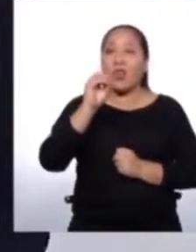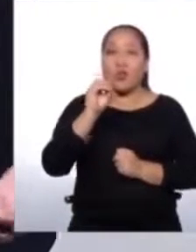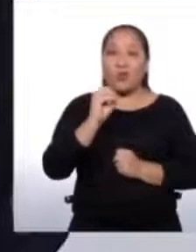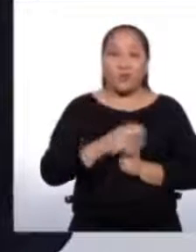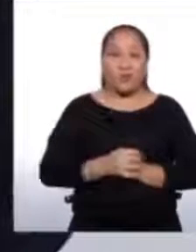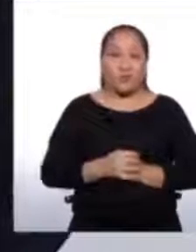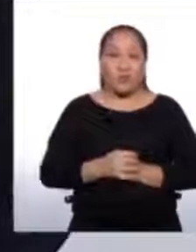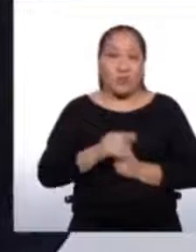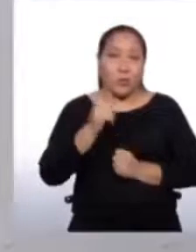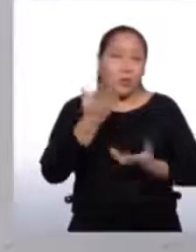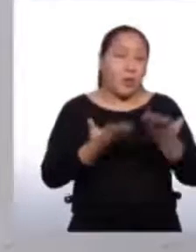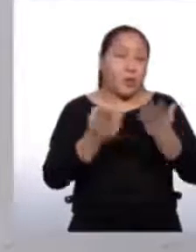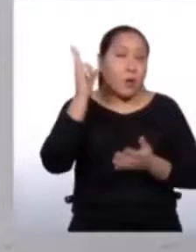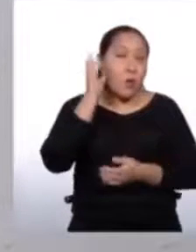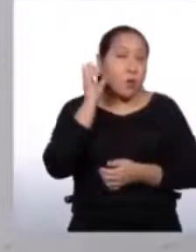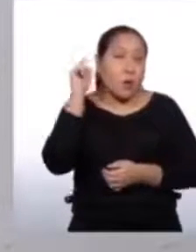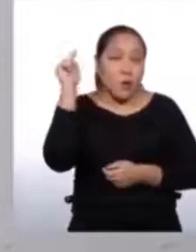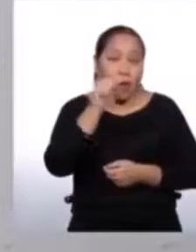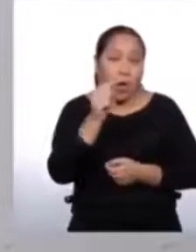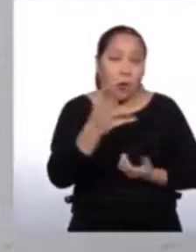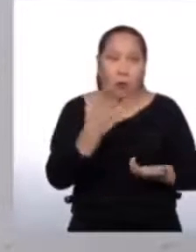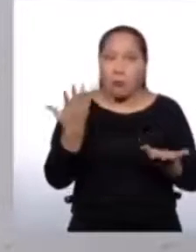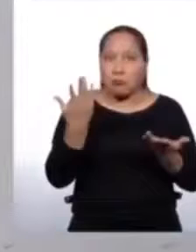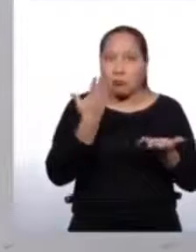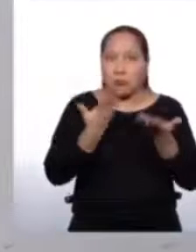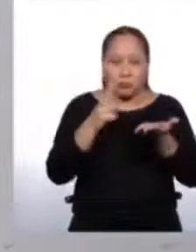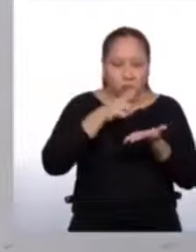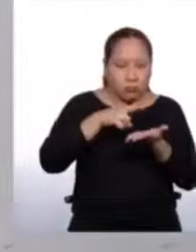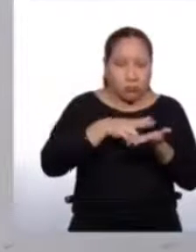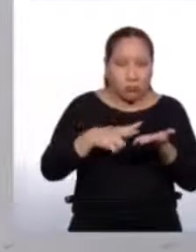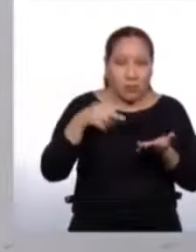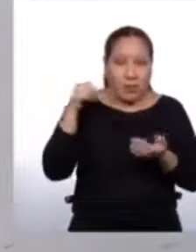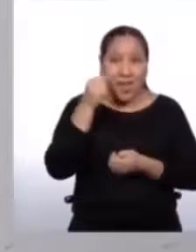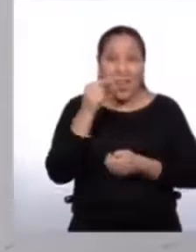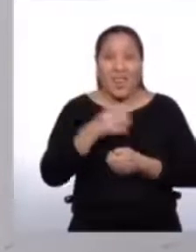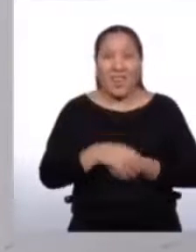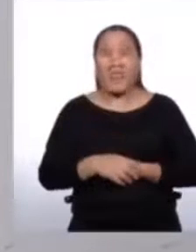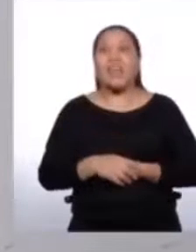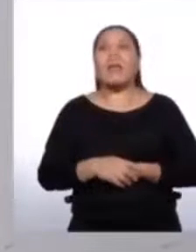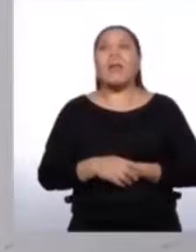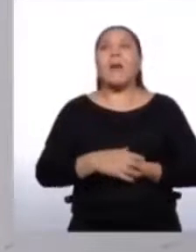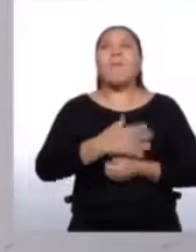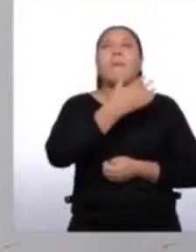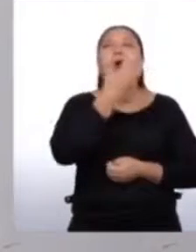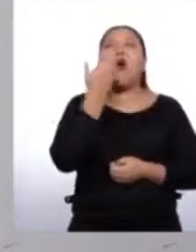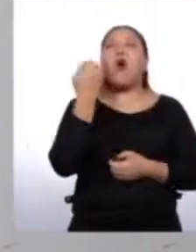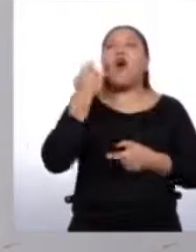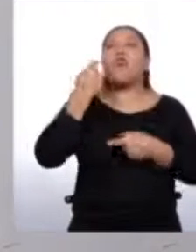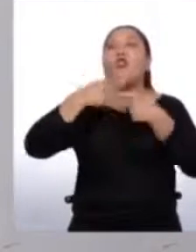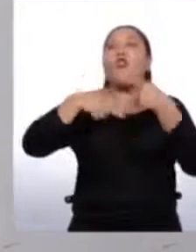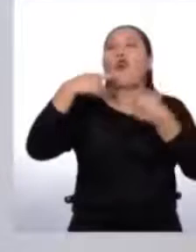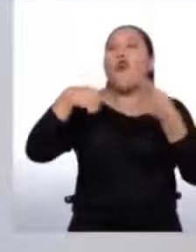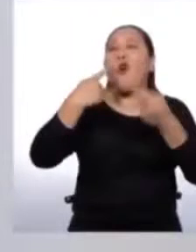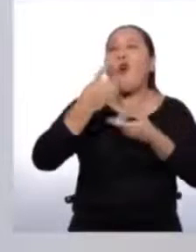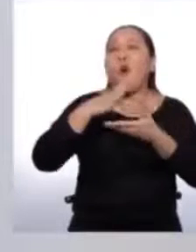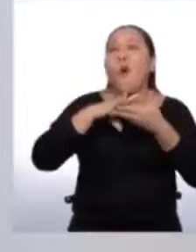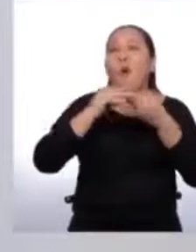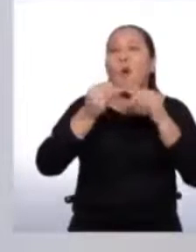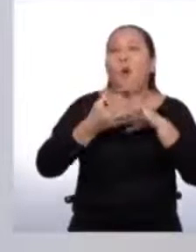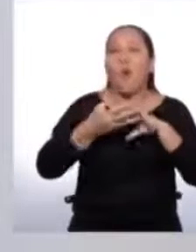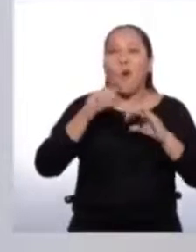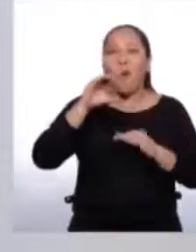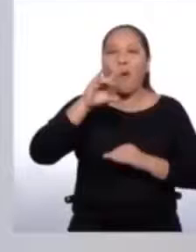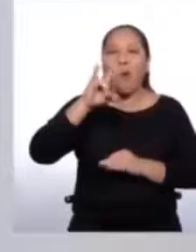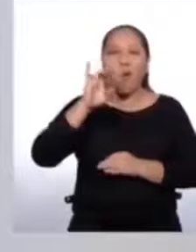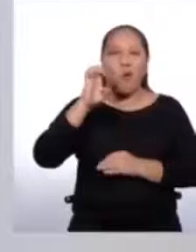él o has leído algo escrito por él. Ribeiro es considerado el mejor cuentista peruano, lo que no quita, por supuesto,